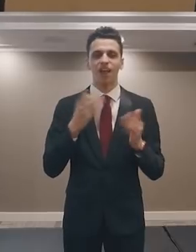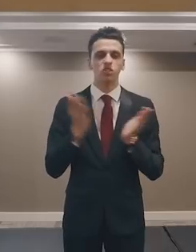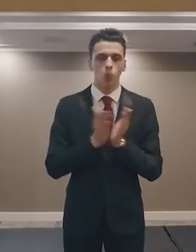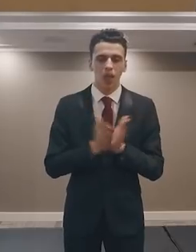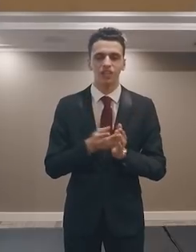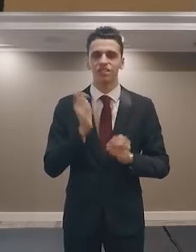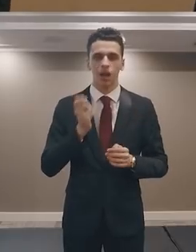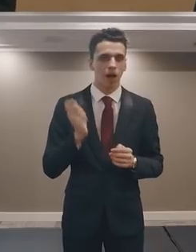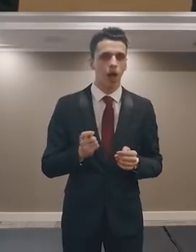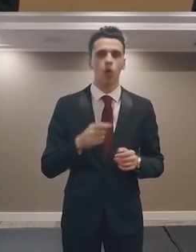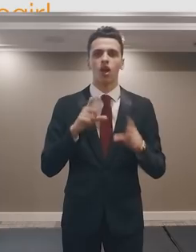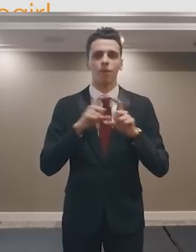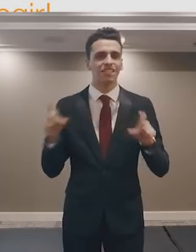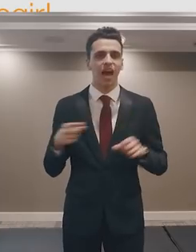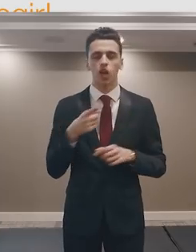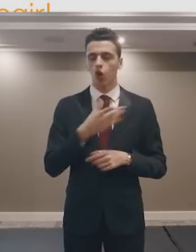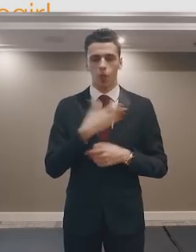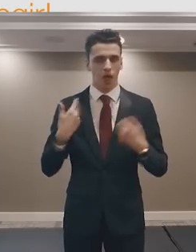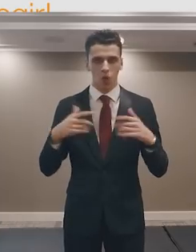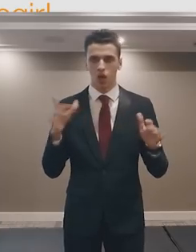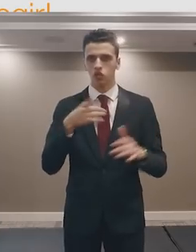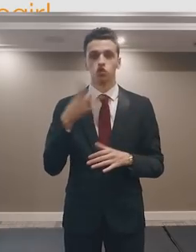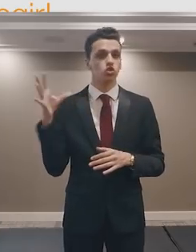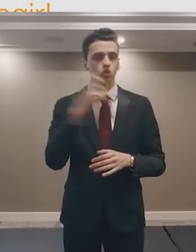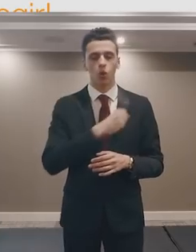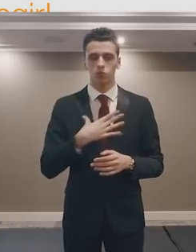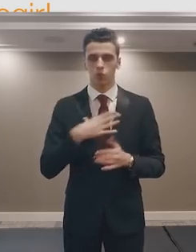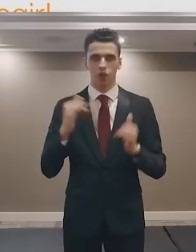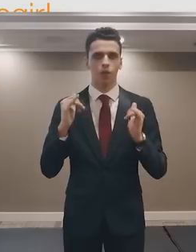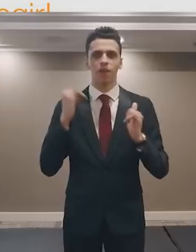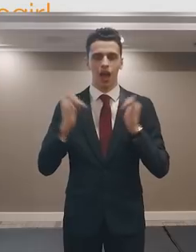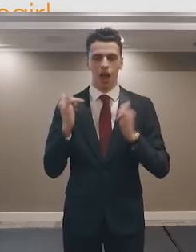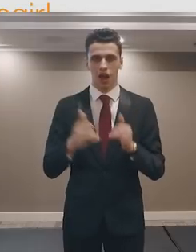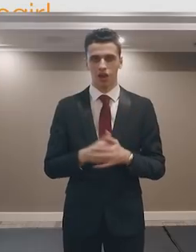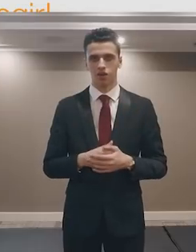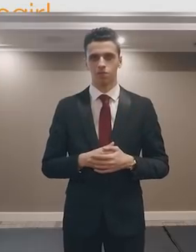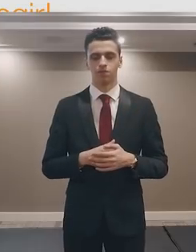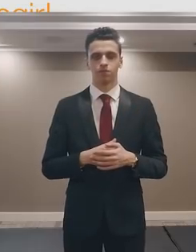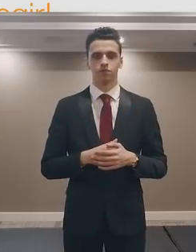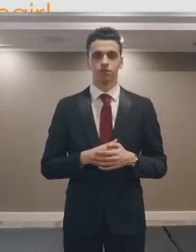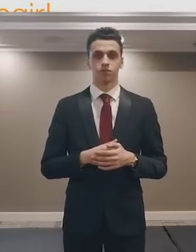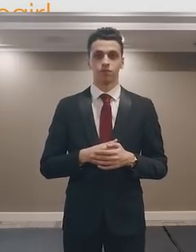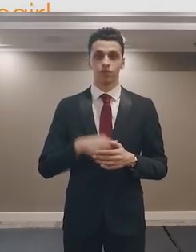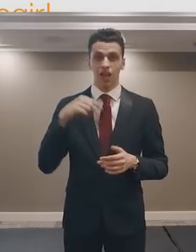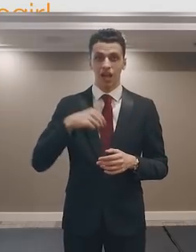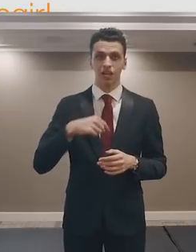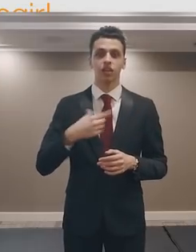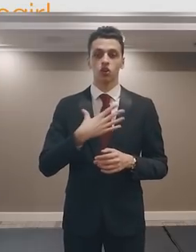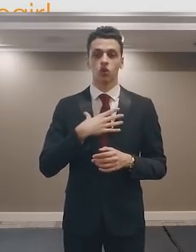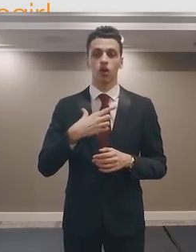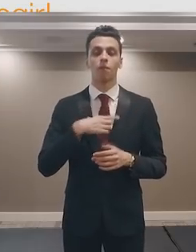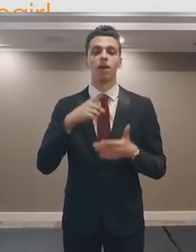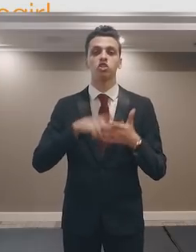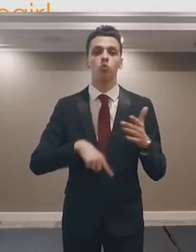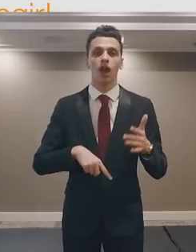el mundo al final le gusta viajar la empresa es muy sencilla por 100 dólares por sólo 100 dólares en españa' ochenta y pico euros al cambio aún ganamos más